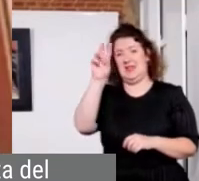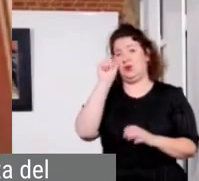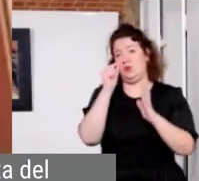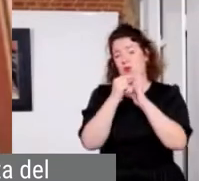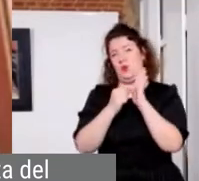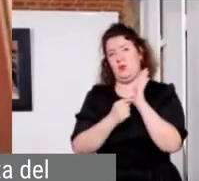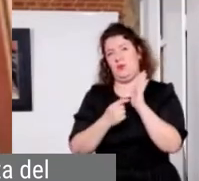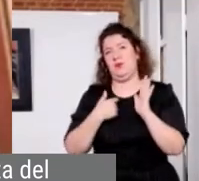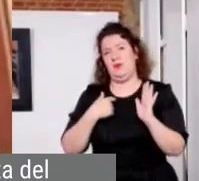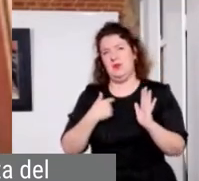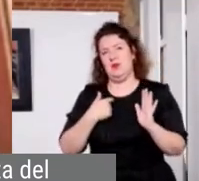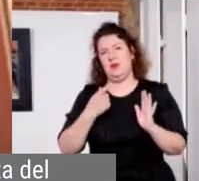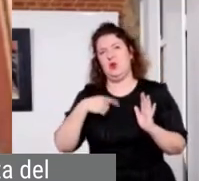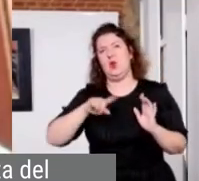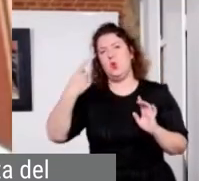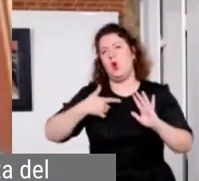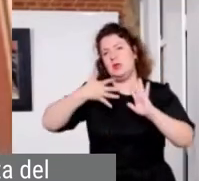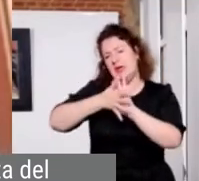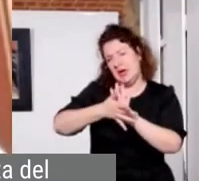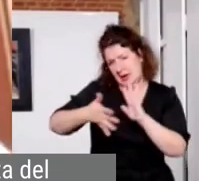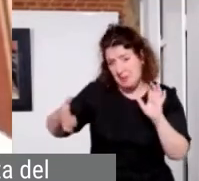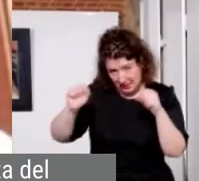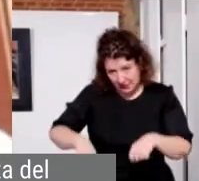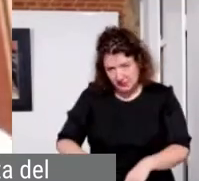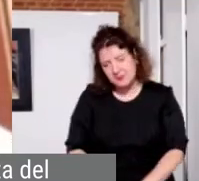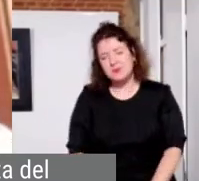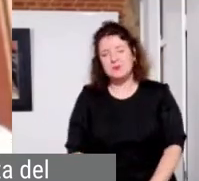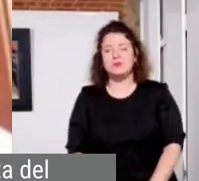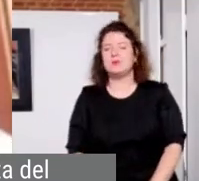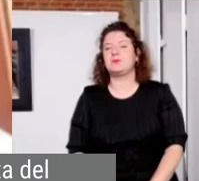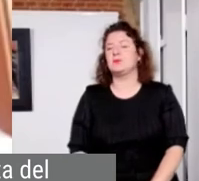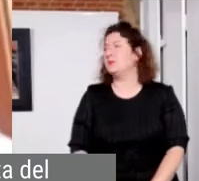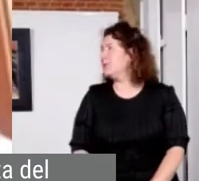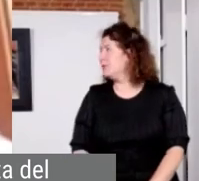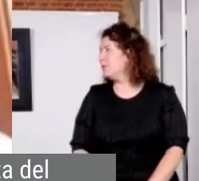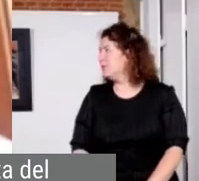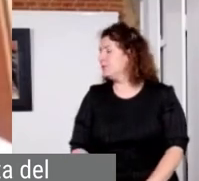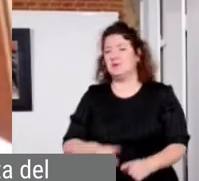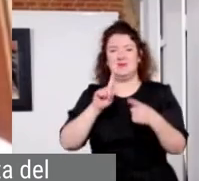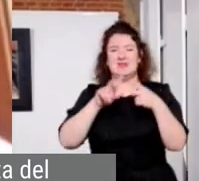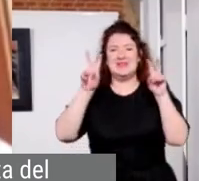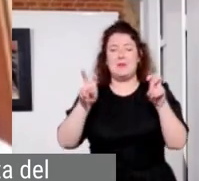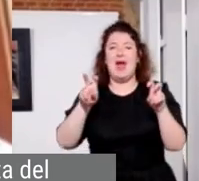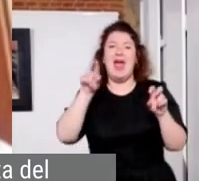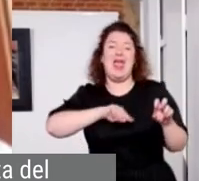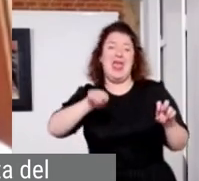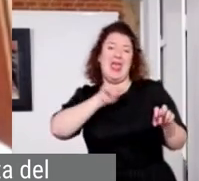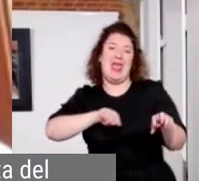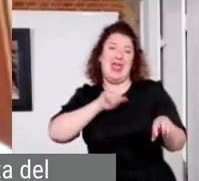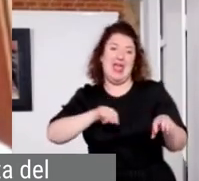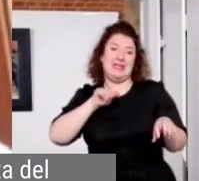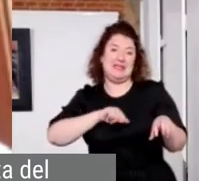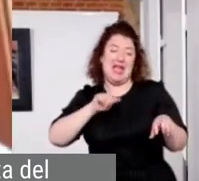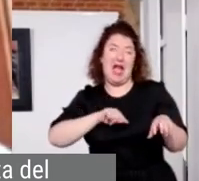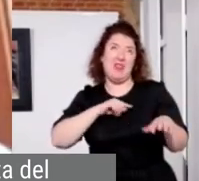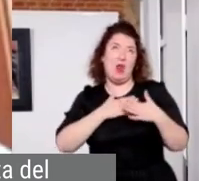luego los voy desarrollando. El primero es que esto de la ética, incluso en la ética del voluntariado,